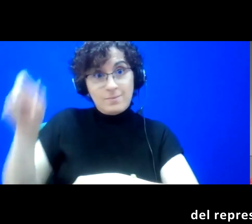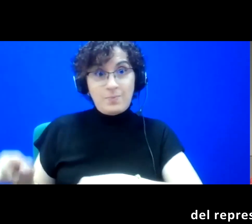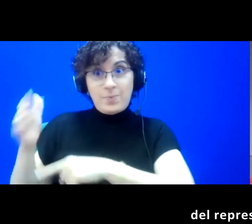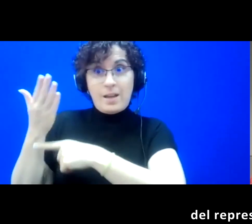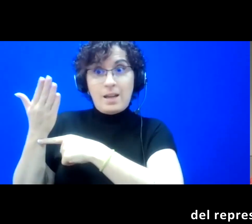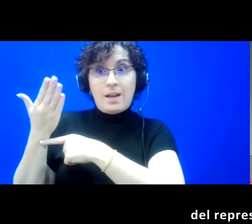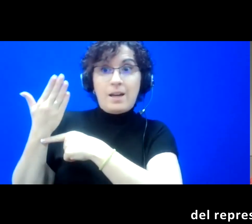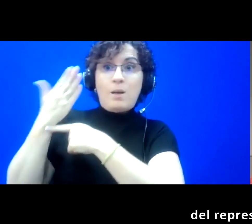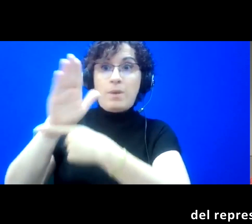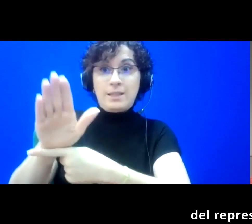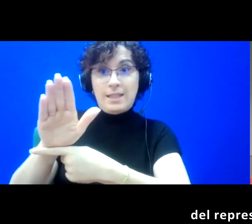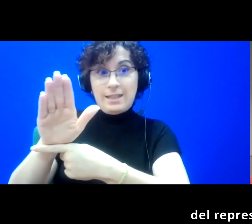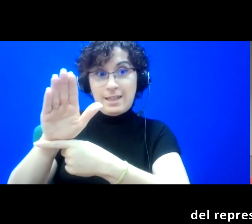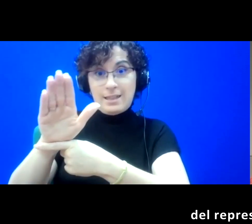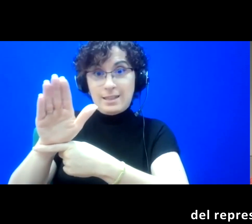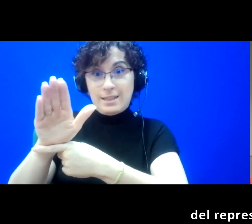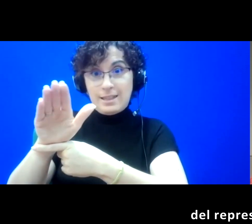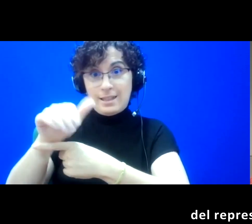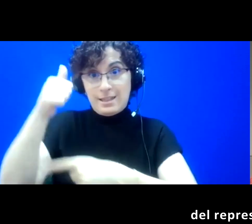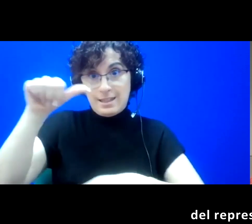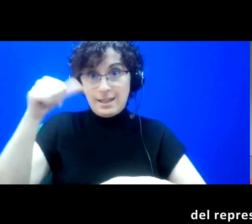representante de